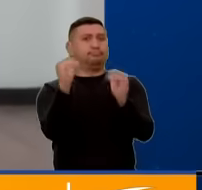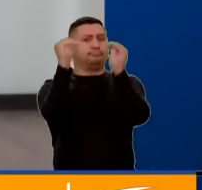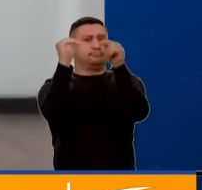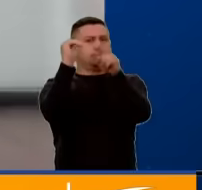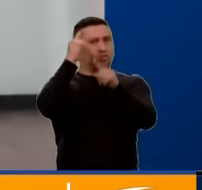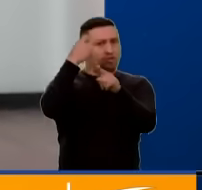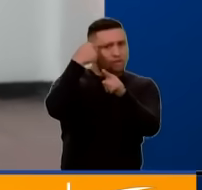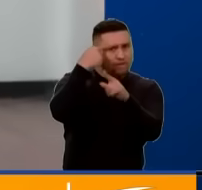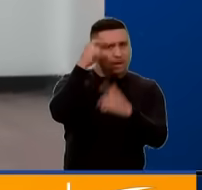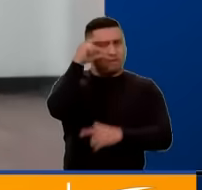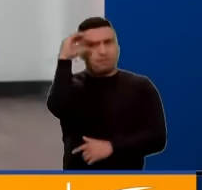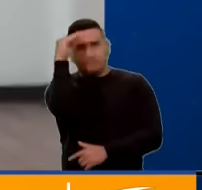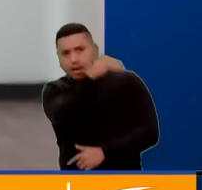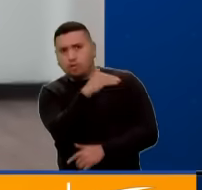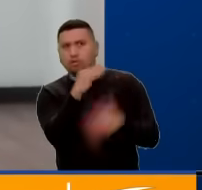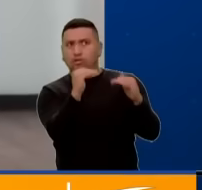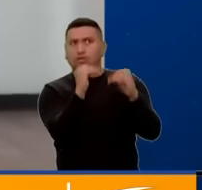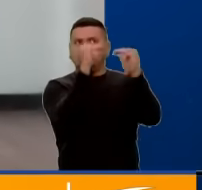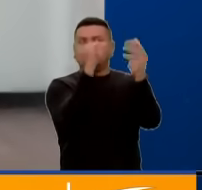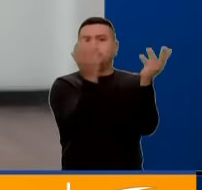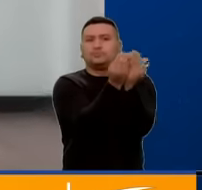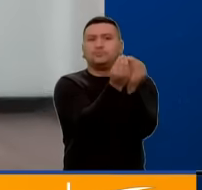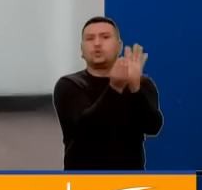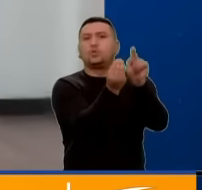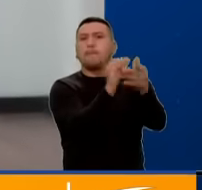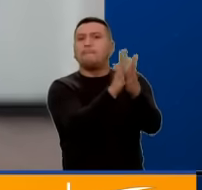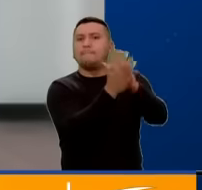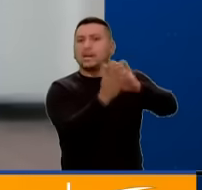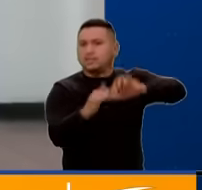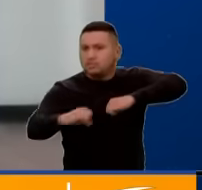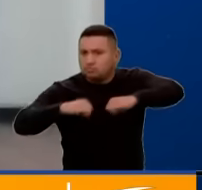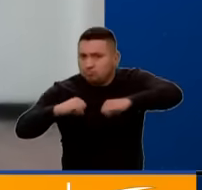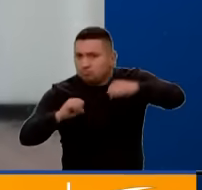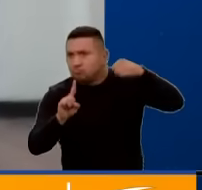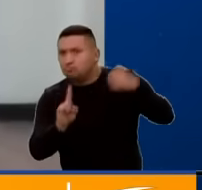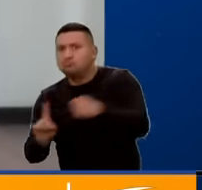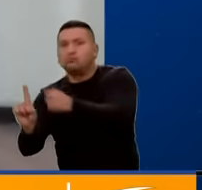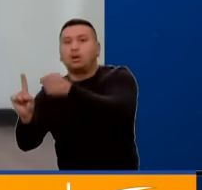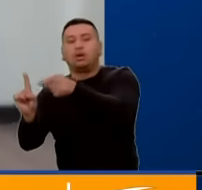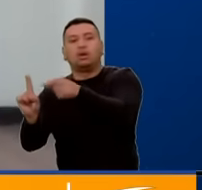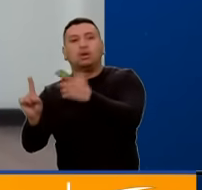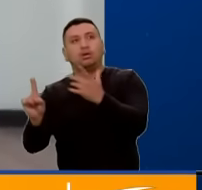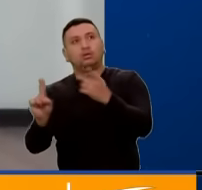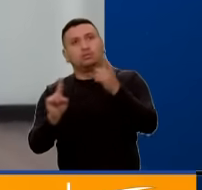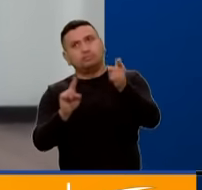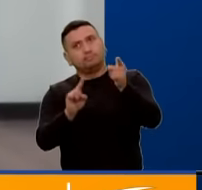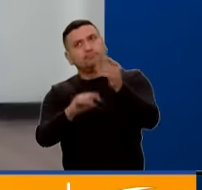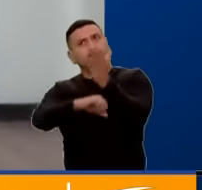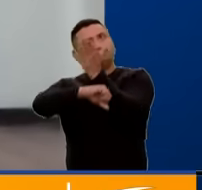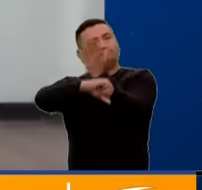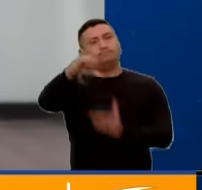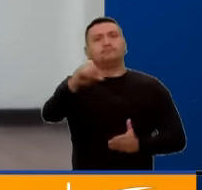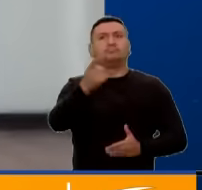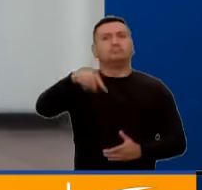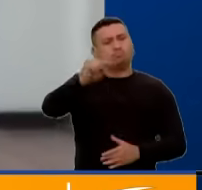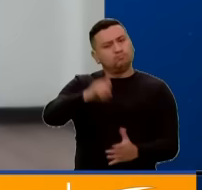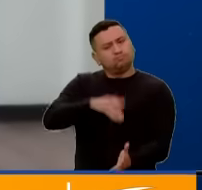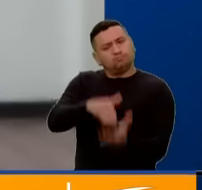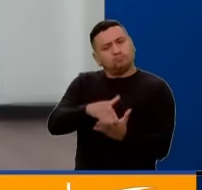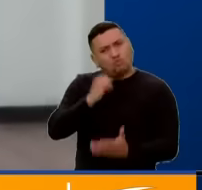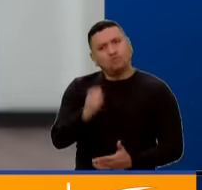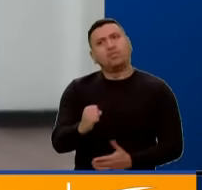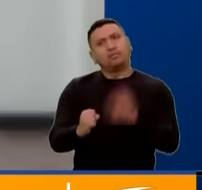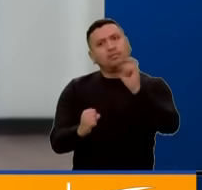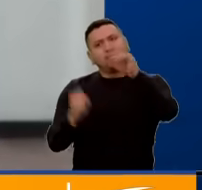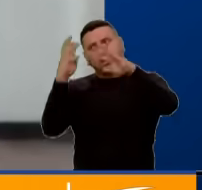hacerles el llamado a que sienten una postura fuerte contra los compromisos que se están haciendo y que se están pactando en la